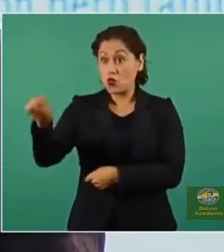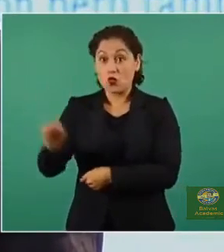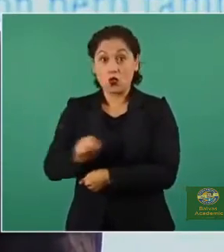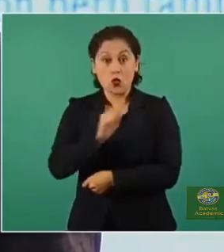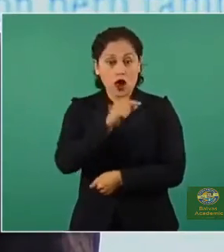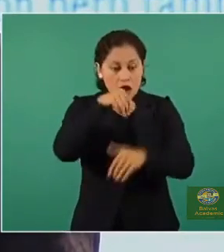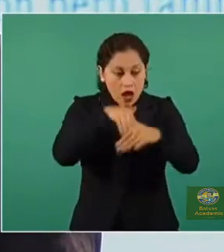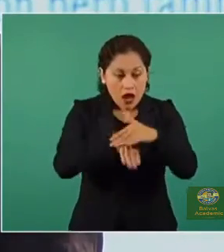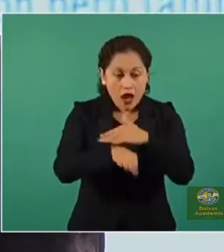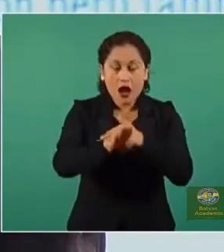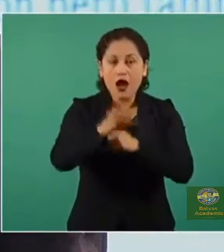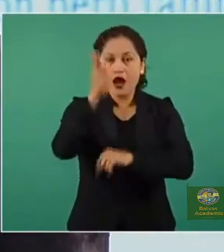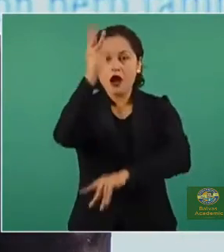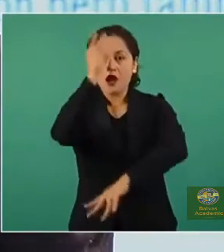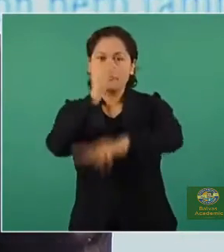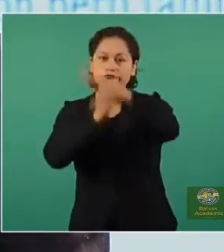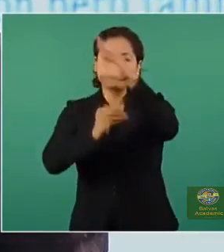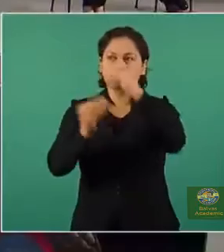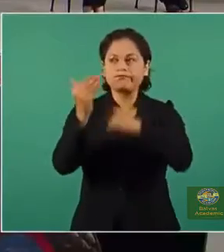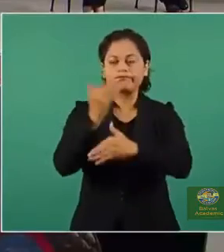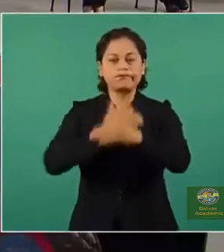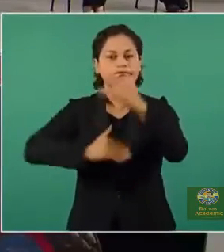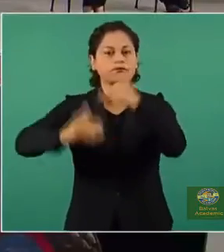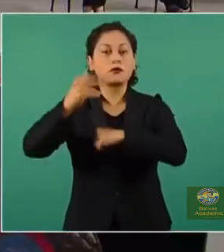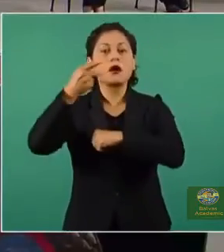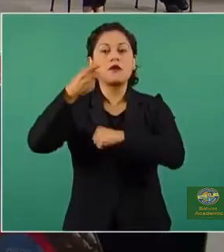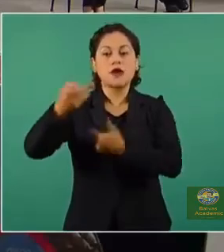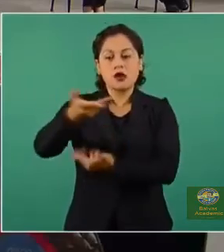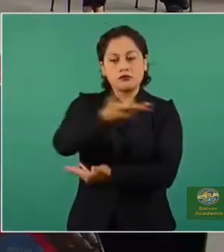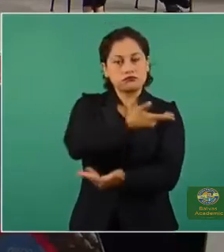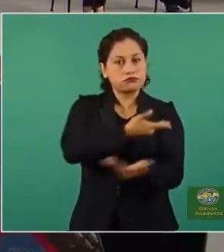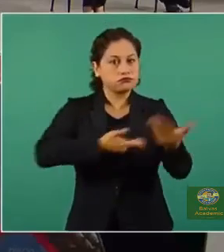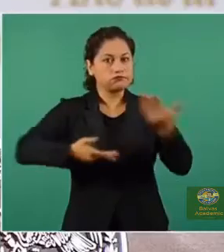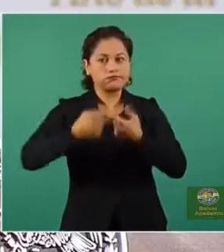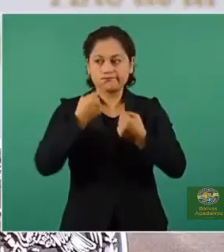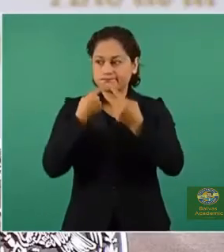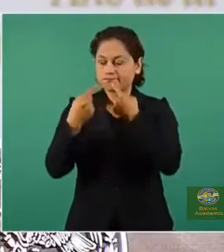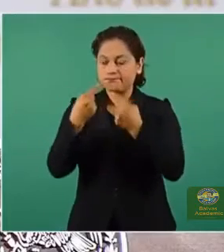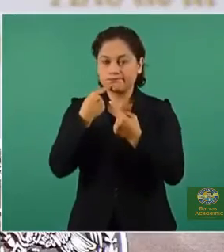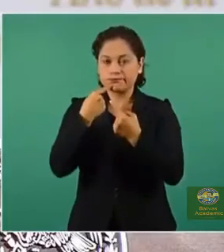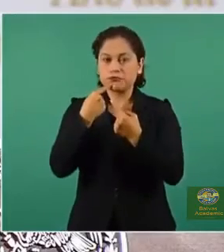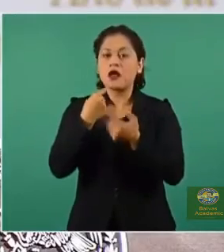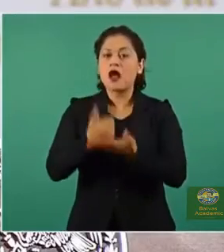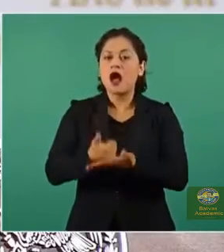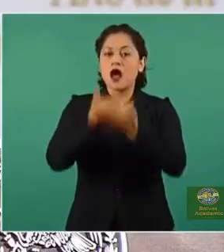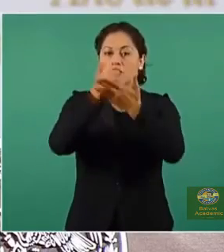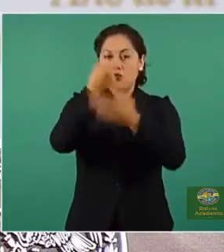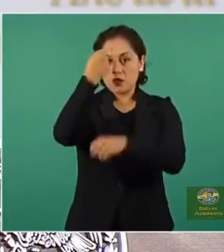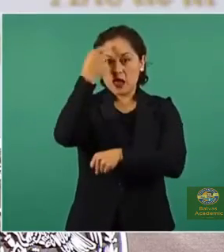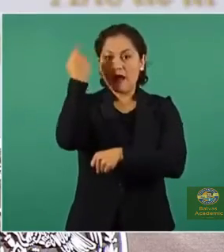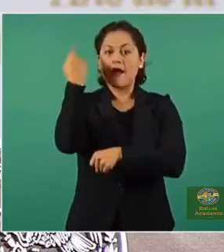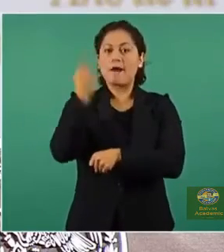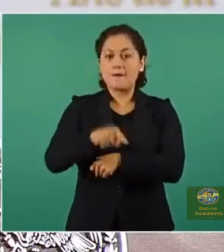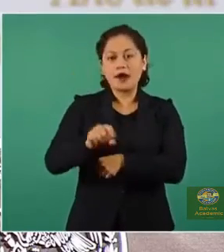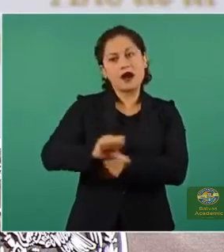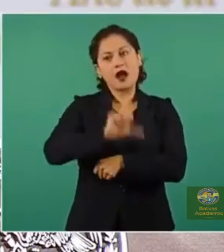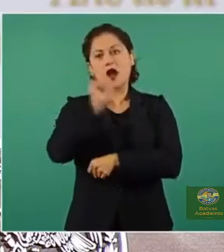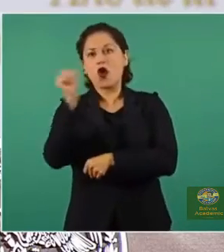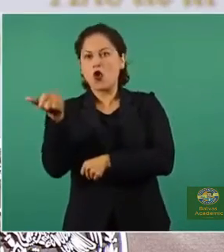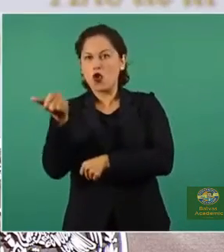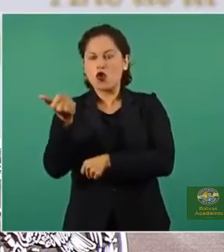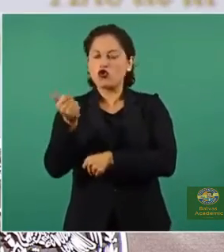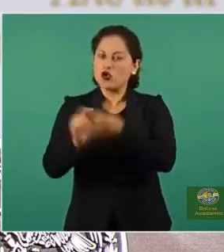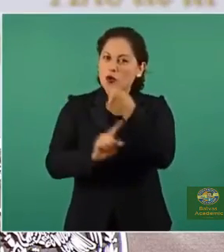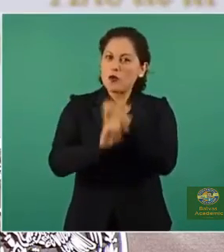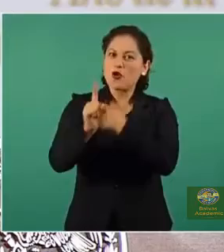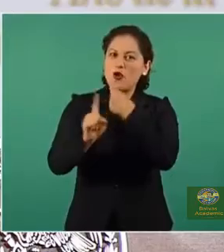de convivencia que permiten incluso prevenir y detectar los otros tipos de violencia de que son